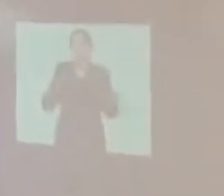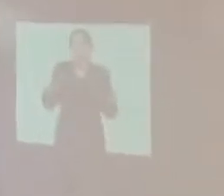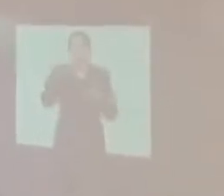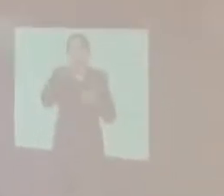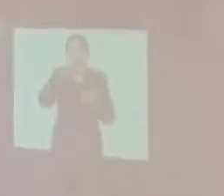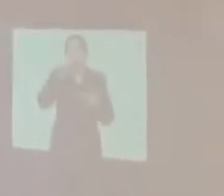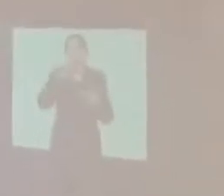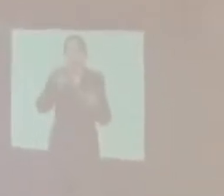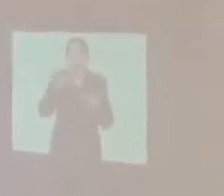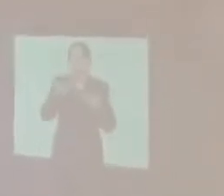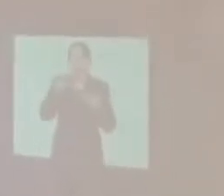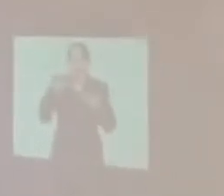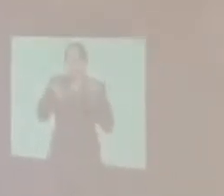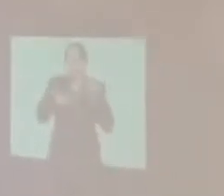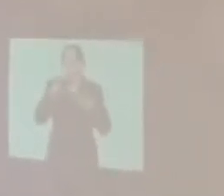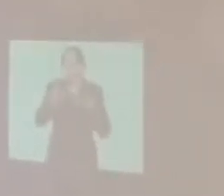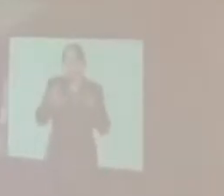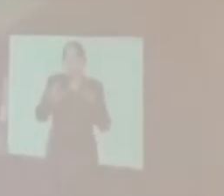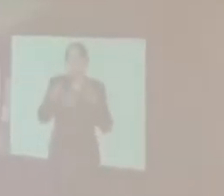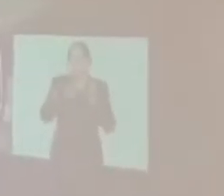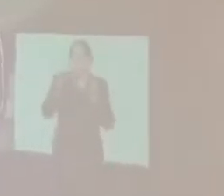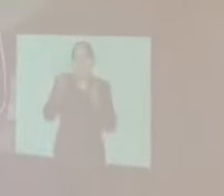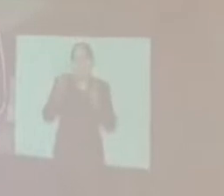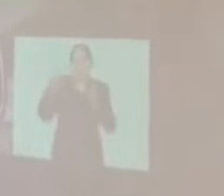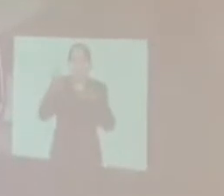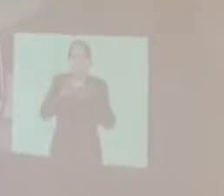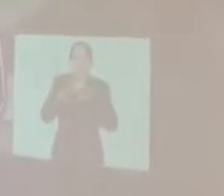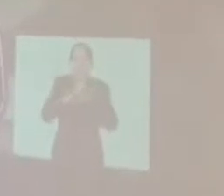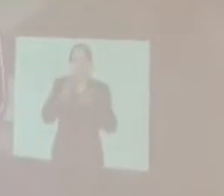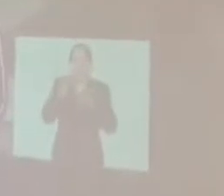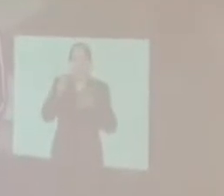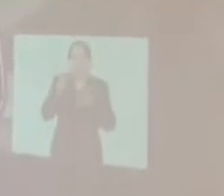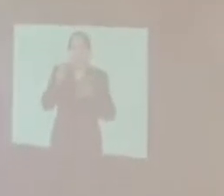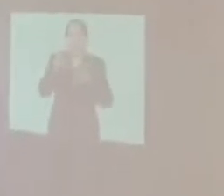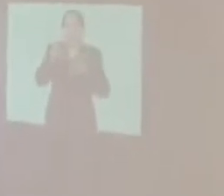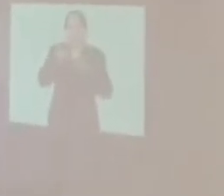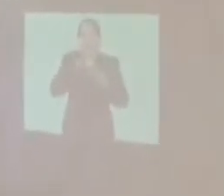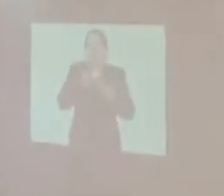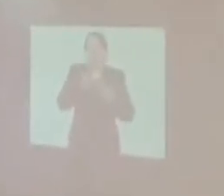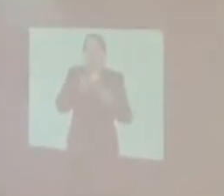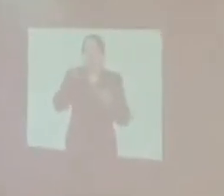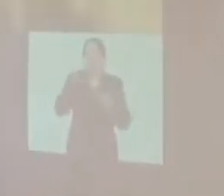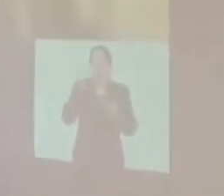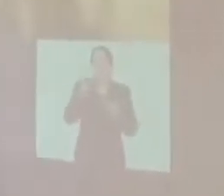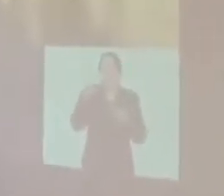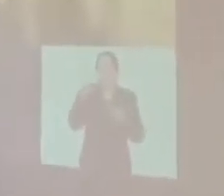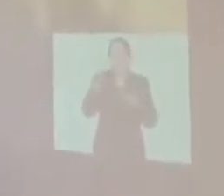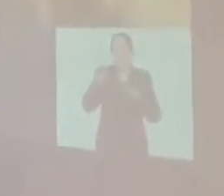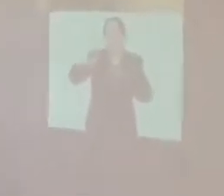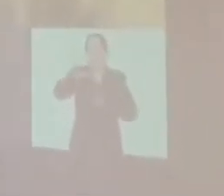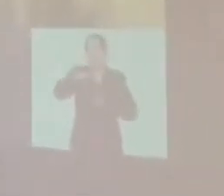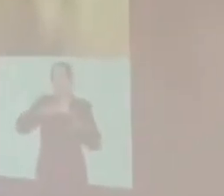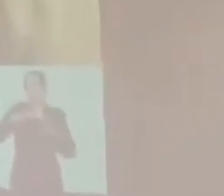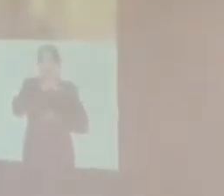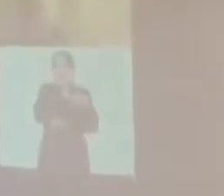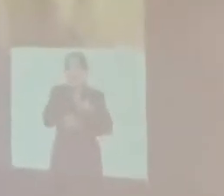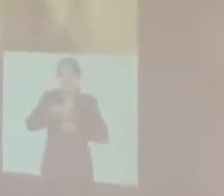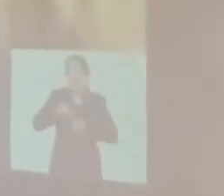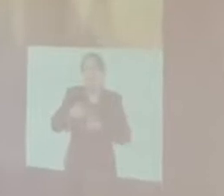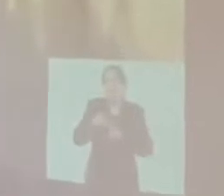Y apoyo para la casa, para la familia. Ha ayudado mucho a la economía de ambiente también. Me da